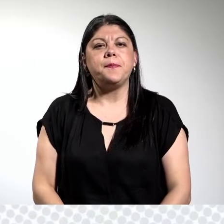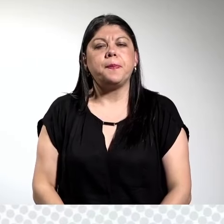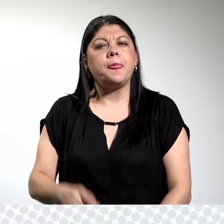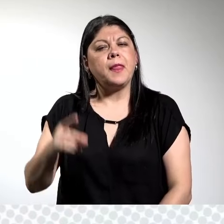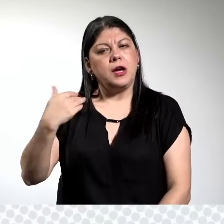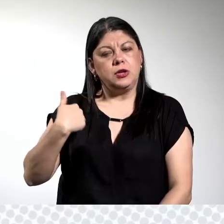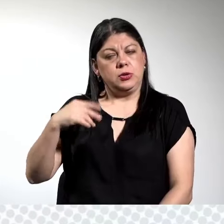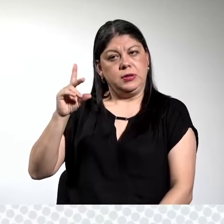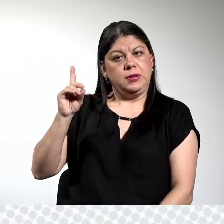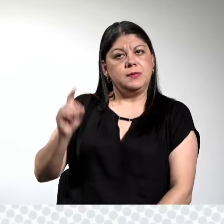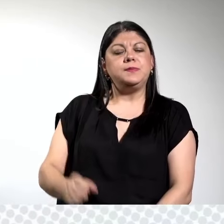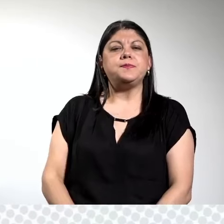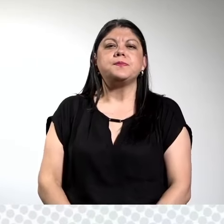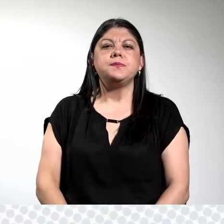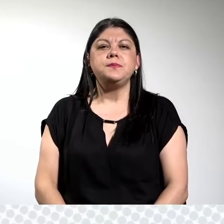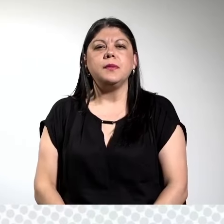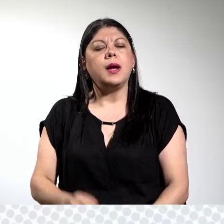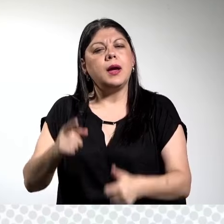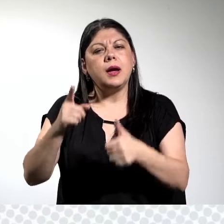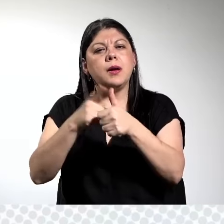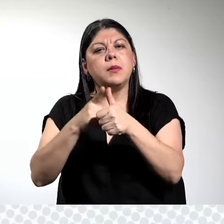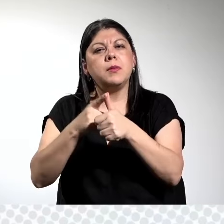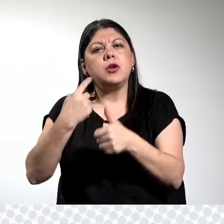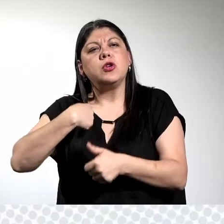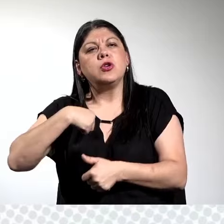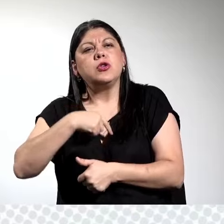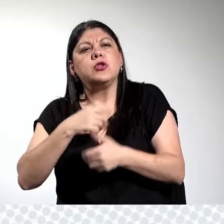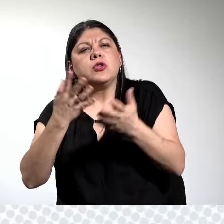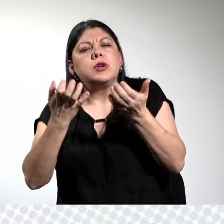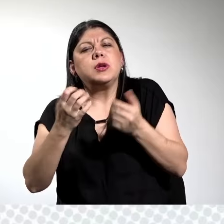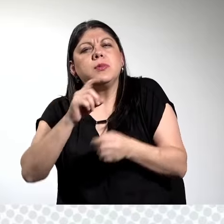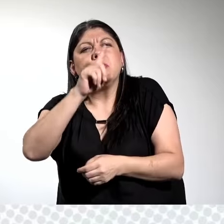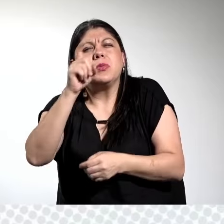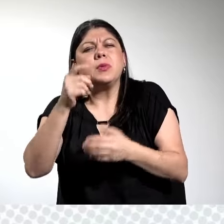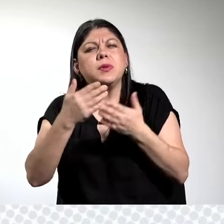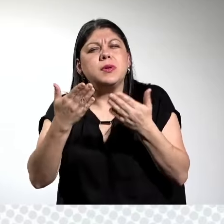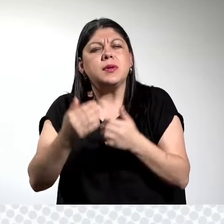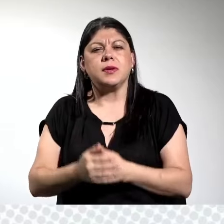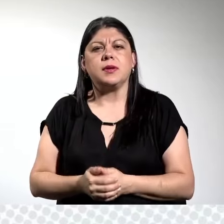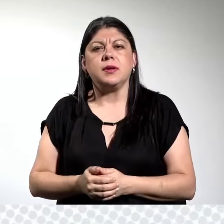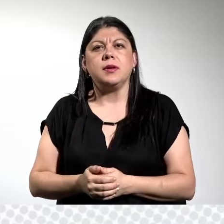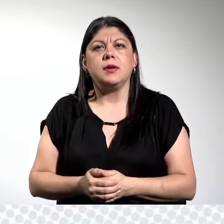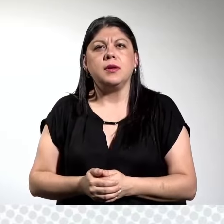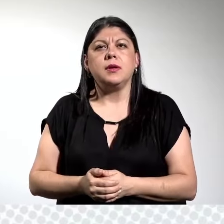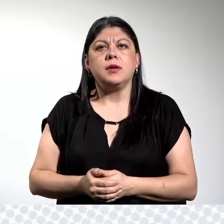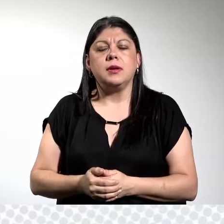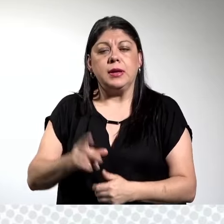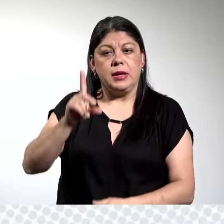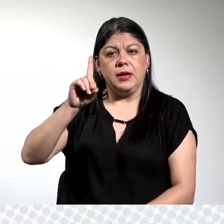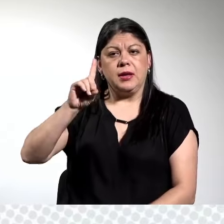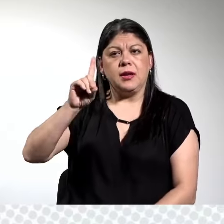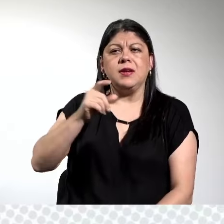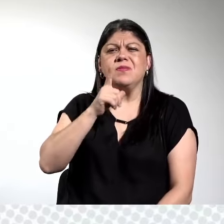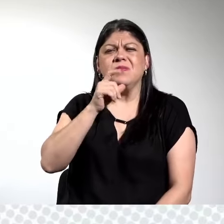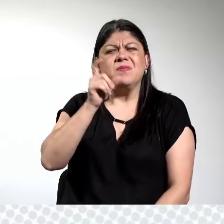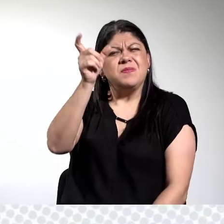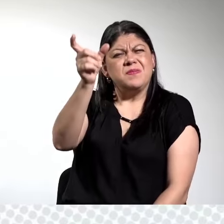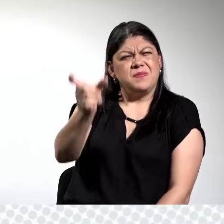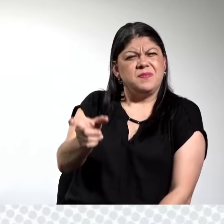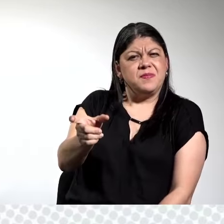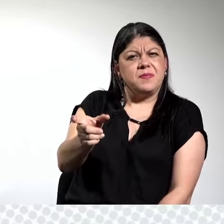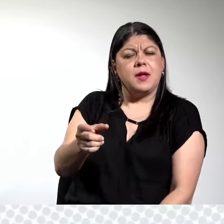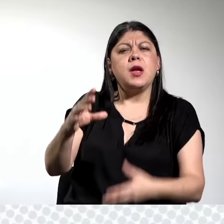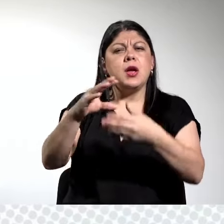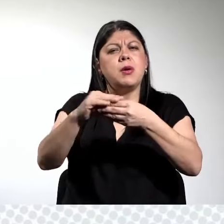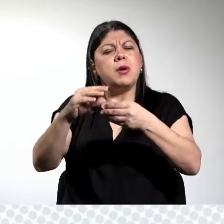David, lo primero que quisiéramos preguntarle es ¿quién es David Hernández? Para que le cuente